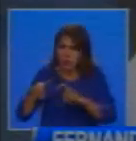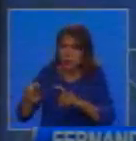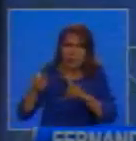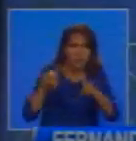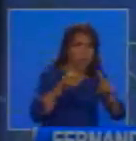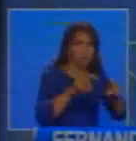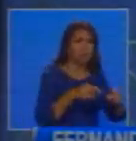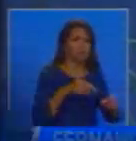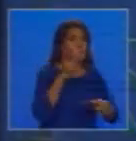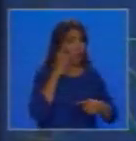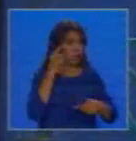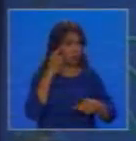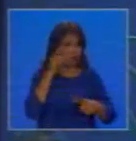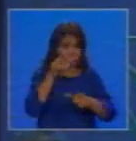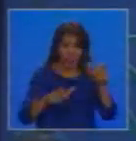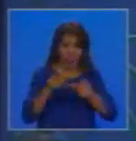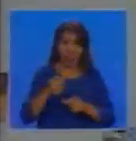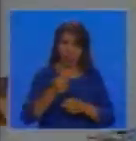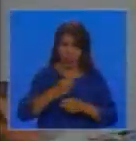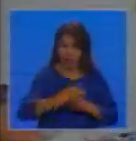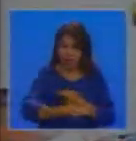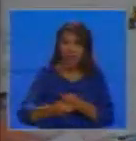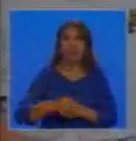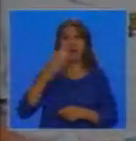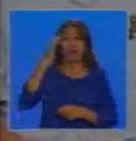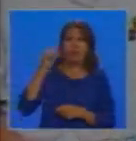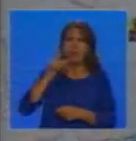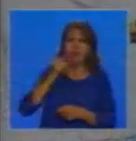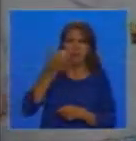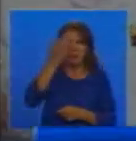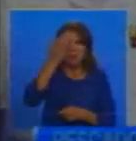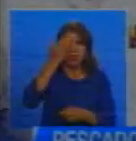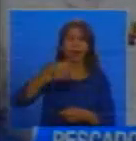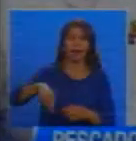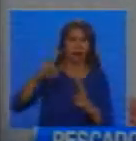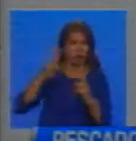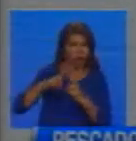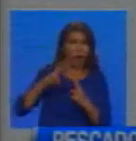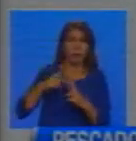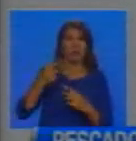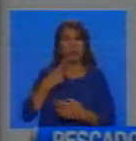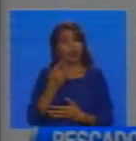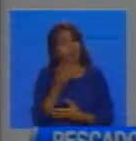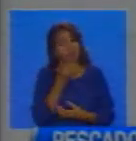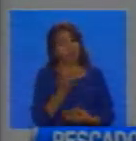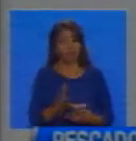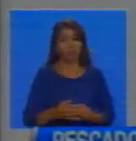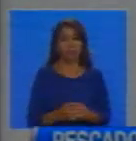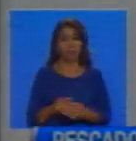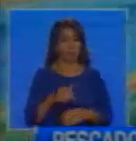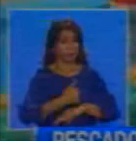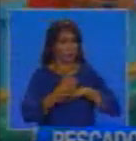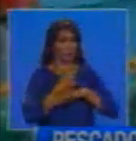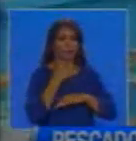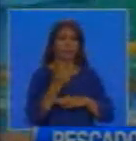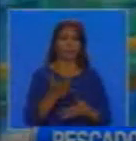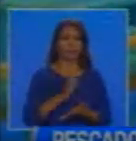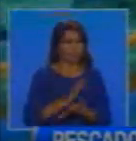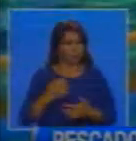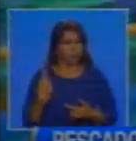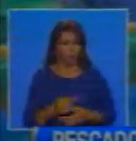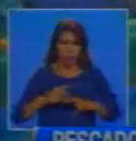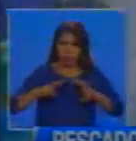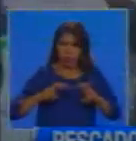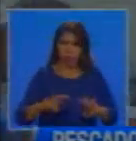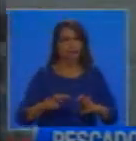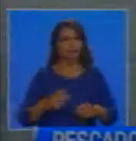mar. La Armada del Ecuador espera que las acciones que están realizando tranquilicen un poco a los pescadores y confíen en el trabajo de ellos